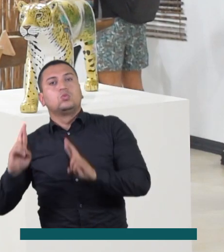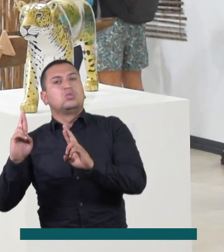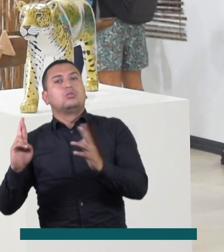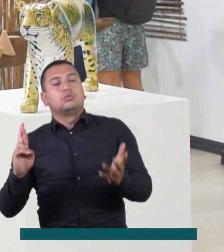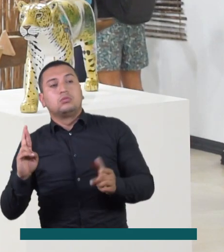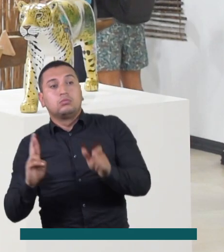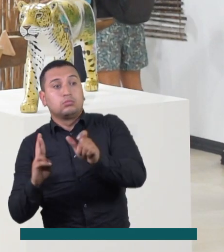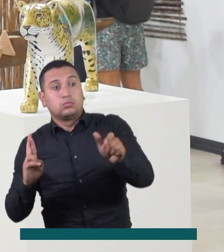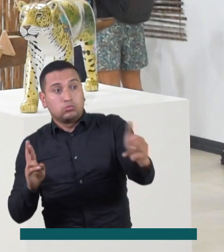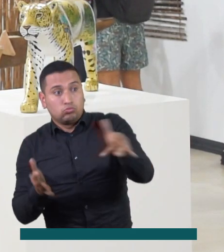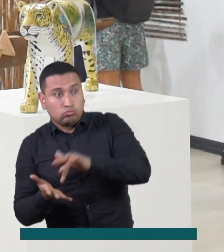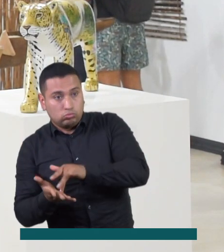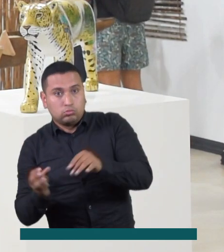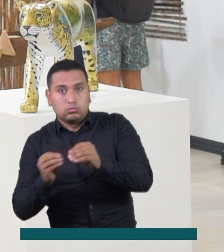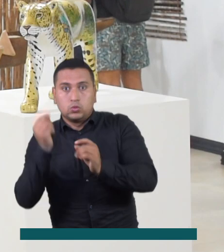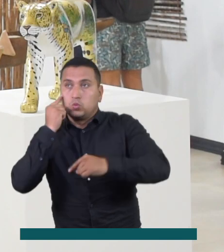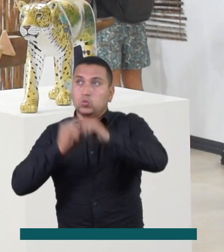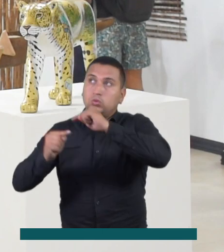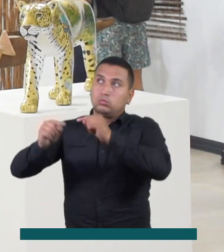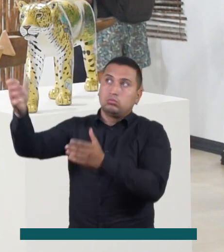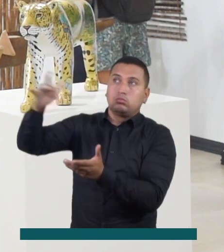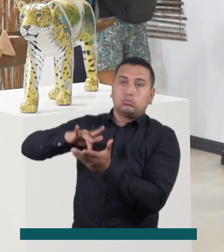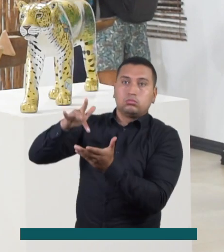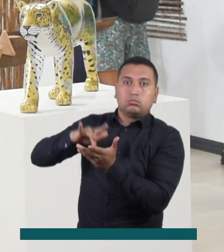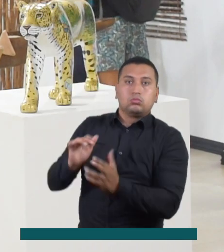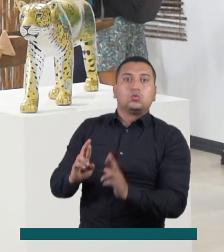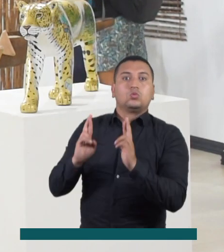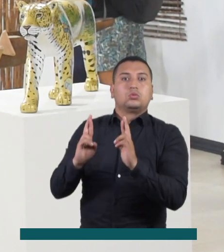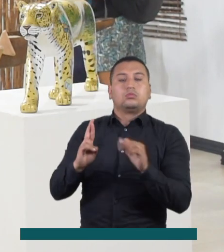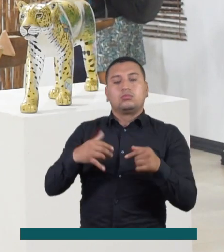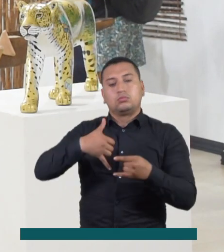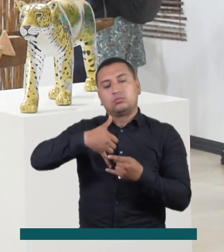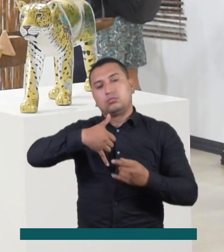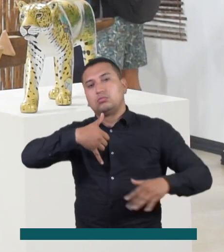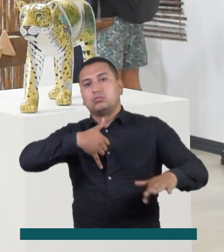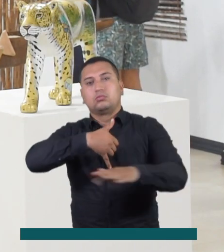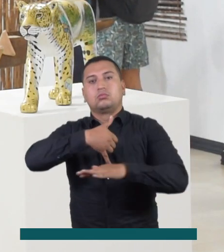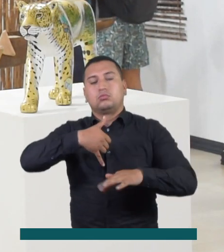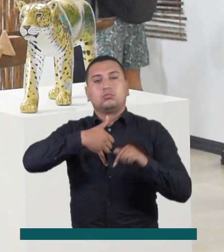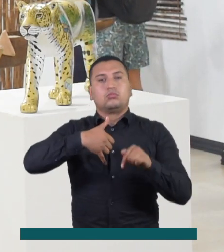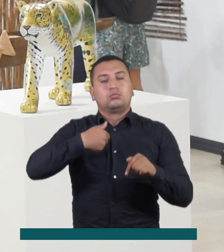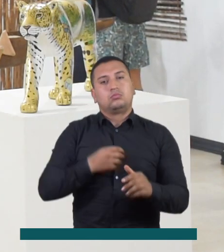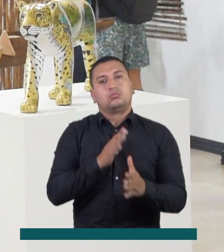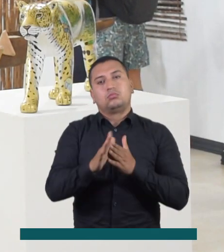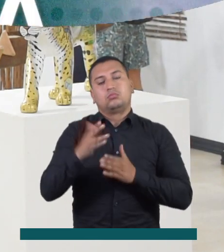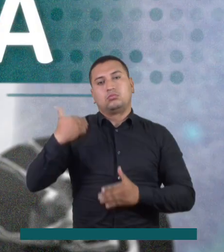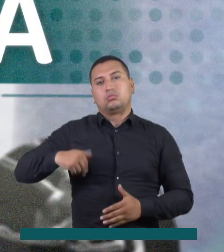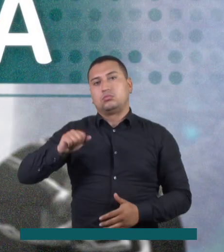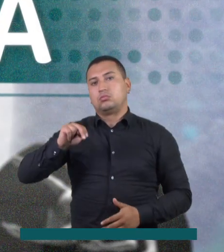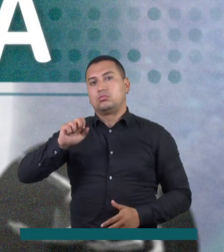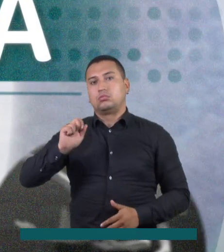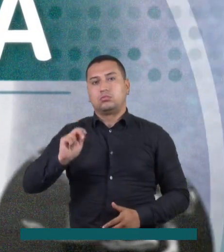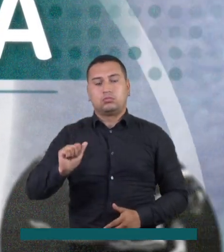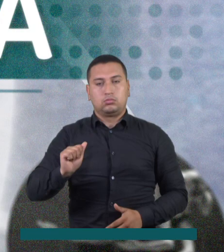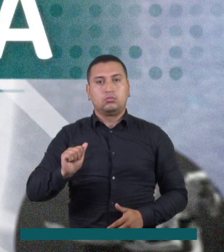de locales y turistas que llegan a nuestra región. Desde Iniría, Guainía, informó Ana María Barón para Enlace 13.